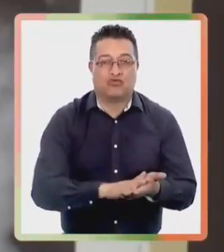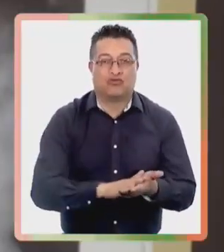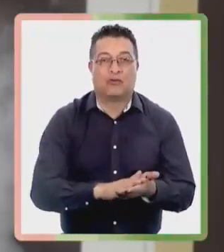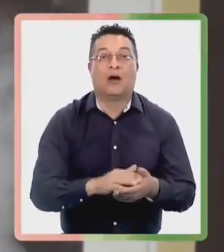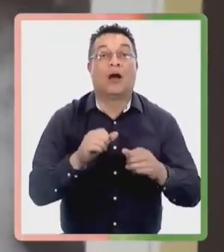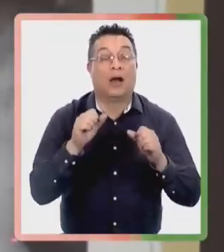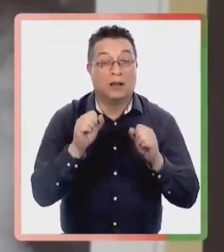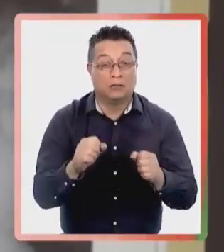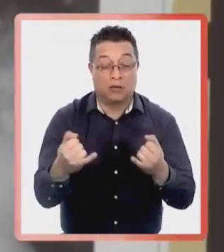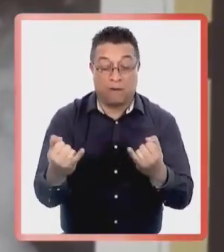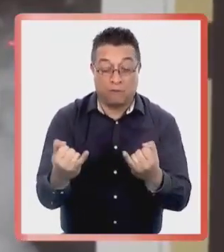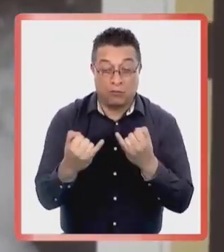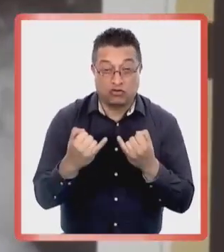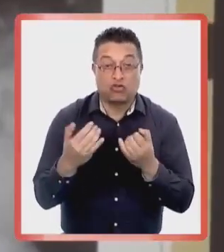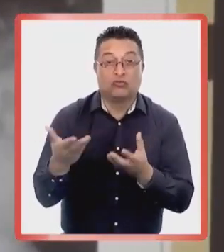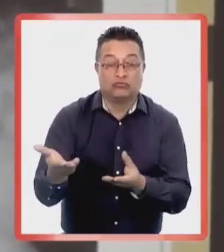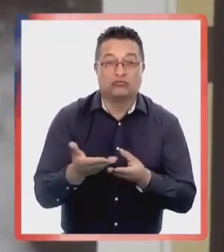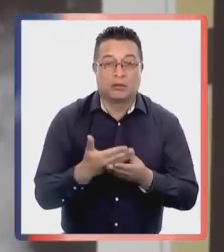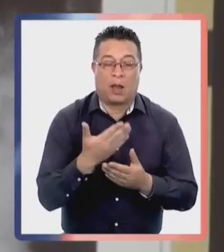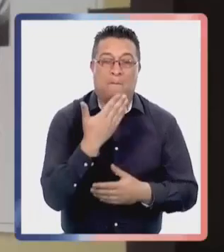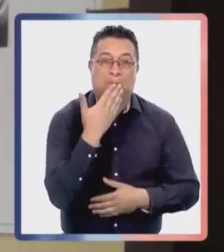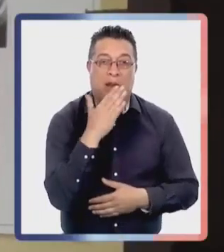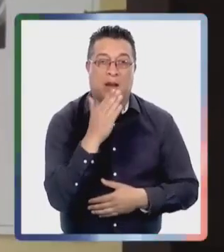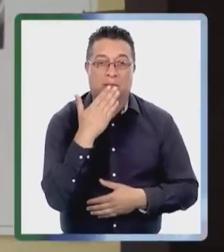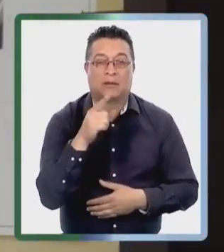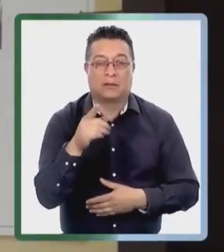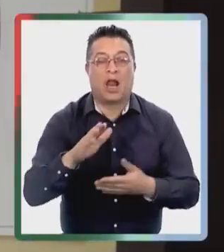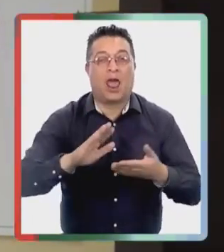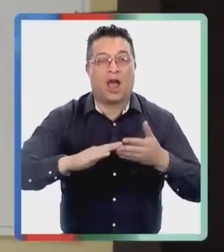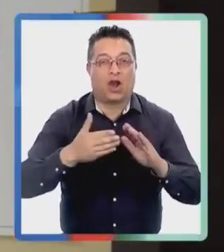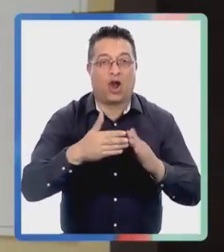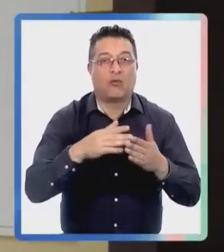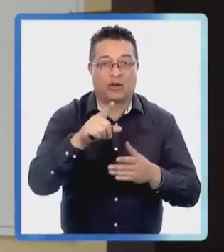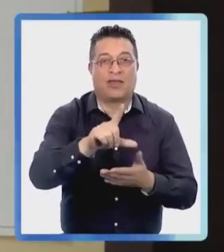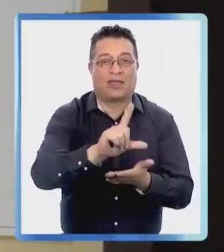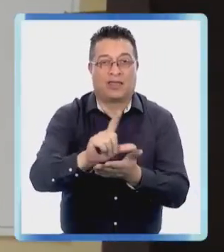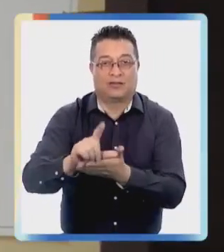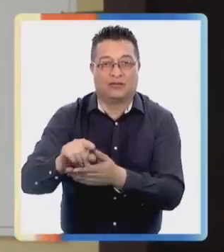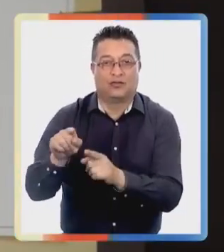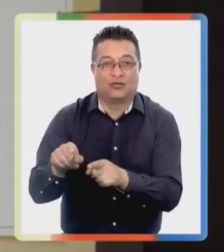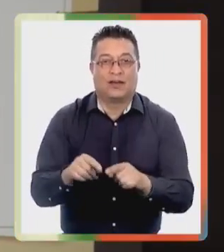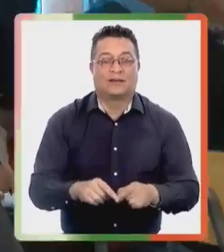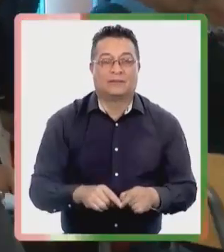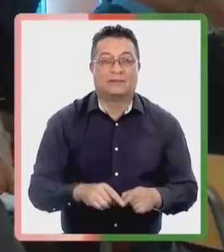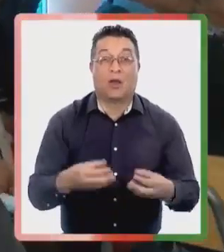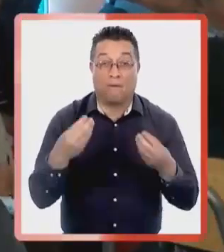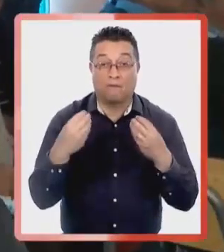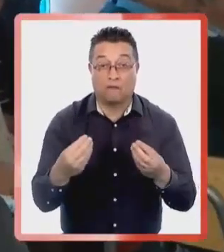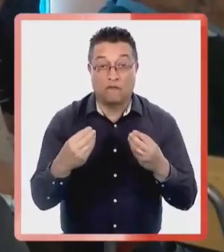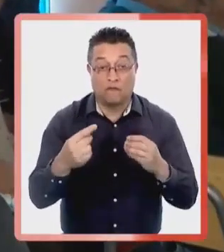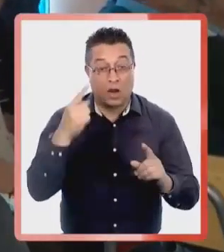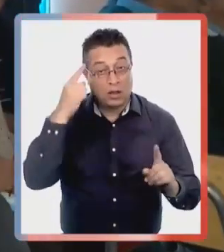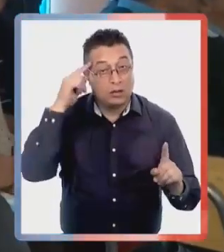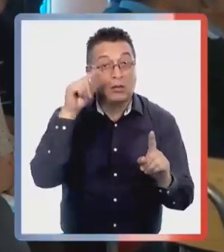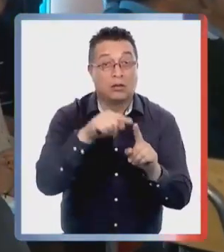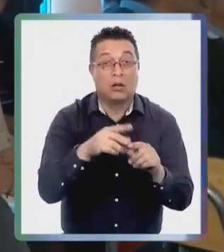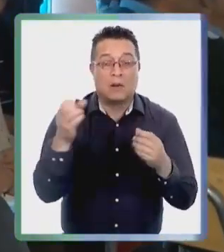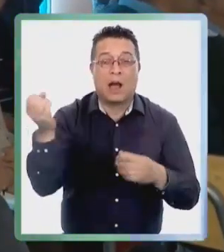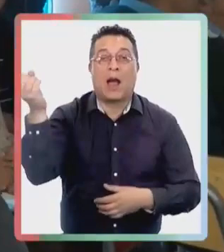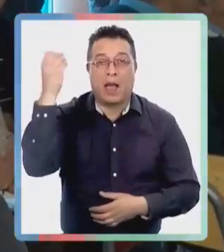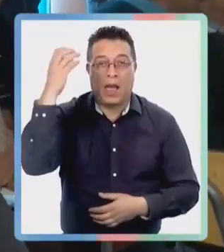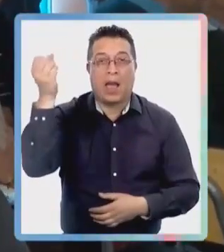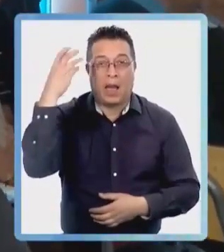muerte. Datos que fueron entregados por los expertos a la comunidad de ese sector. Fue una buena instancia